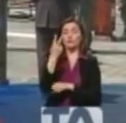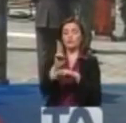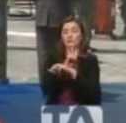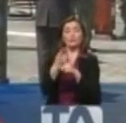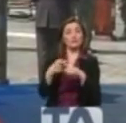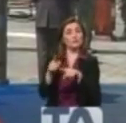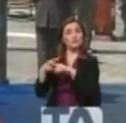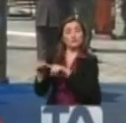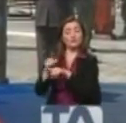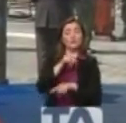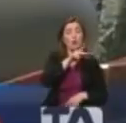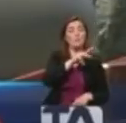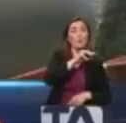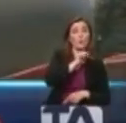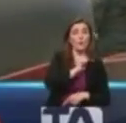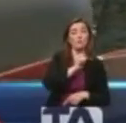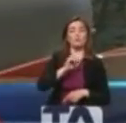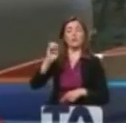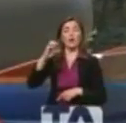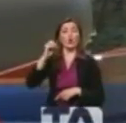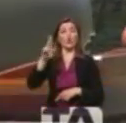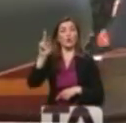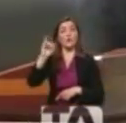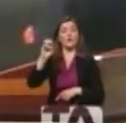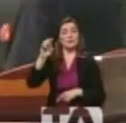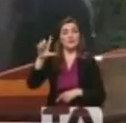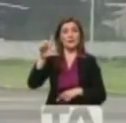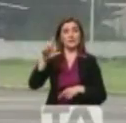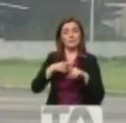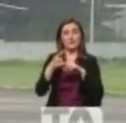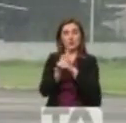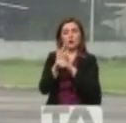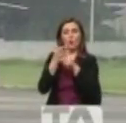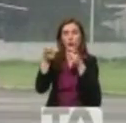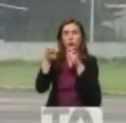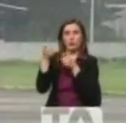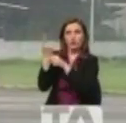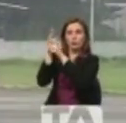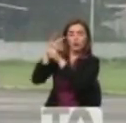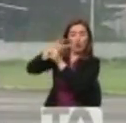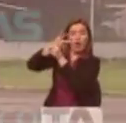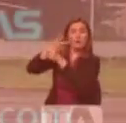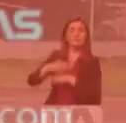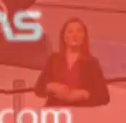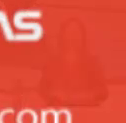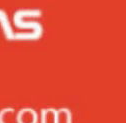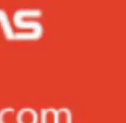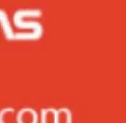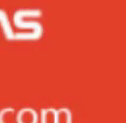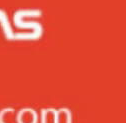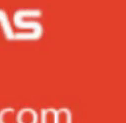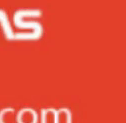multiuso, el Puma de carga y el Ecuriel para diversas operaciones de altura. En Quito, Freddy Paredes, 24 horas.